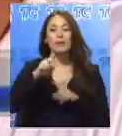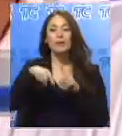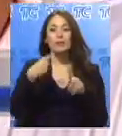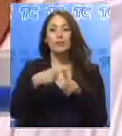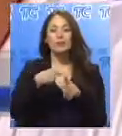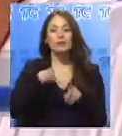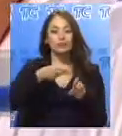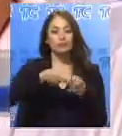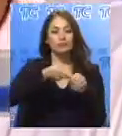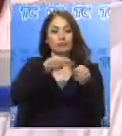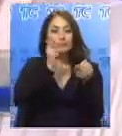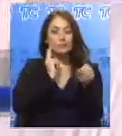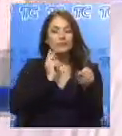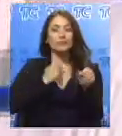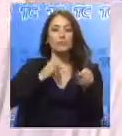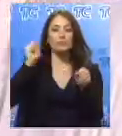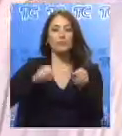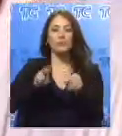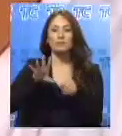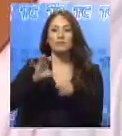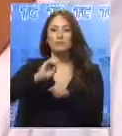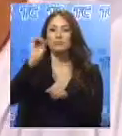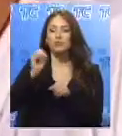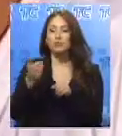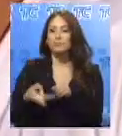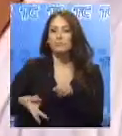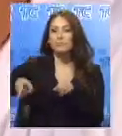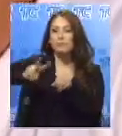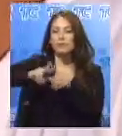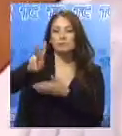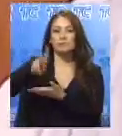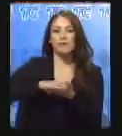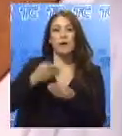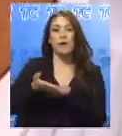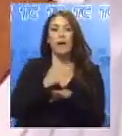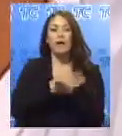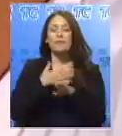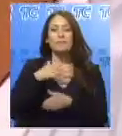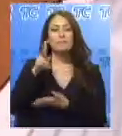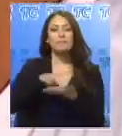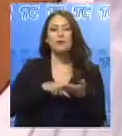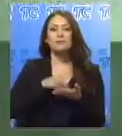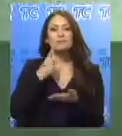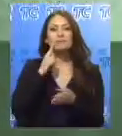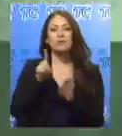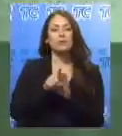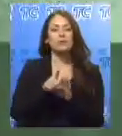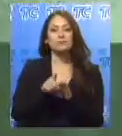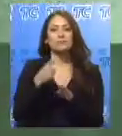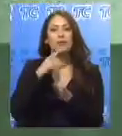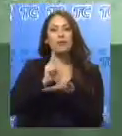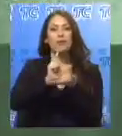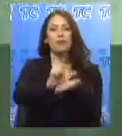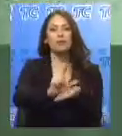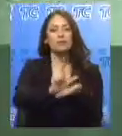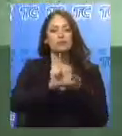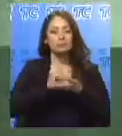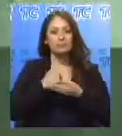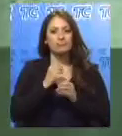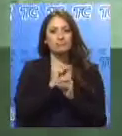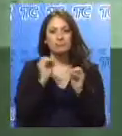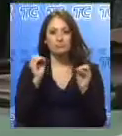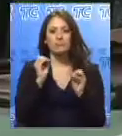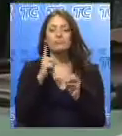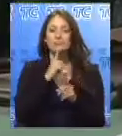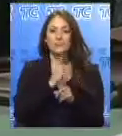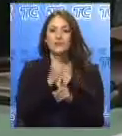cada año de trabajo cuando hay desahucio al trabajador. Antes se iba con una mano adelante y otra atrás. Nada de eso se ha dicho. A la par, los sectores de oposición al